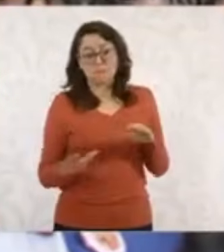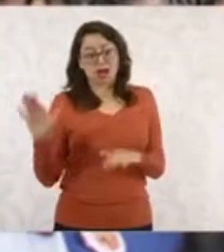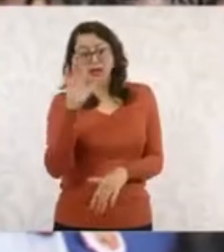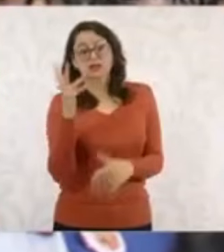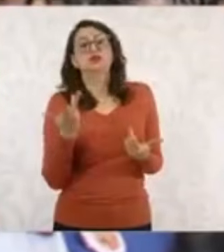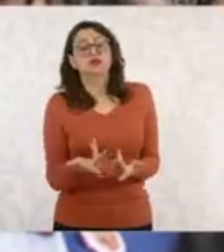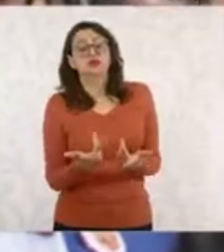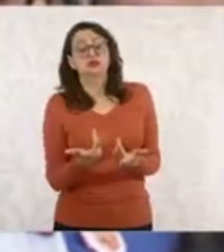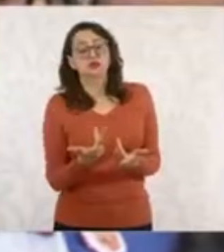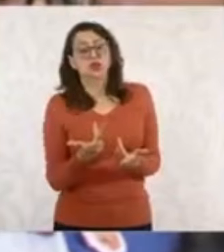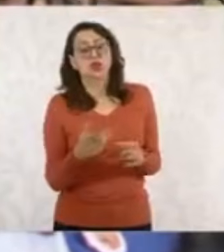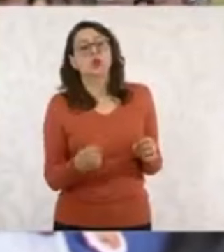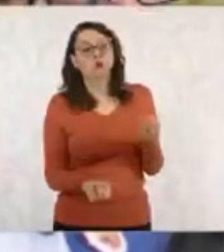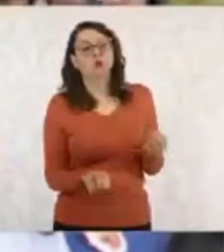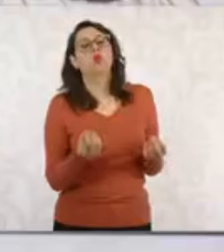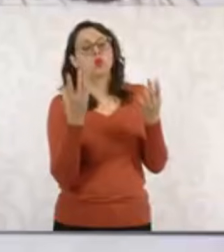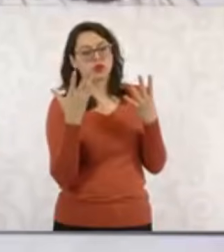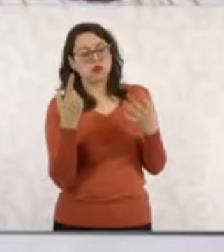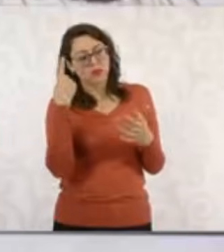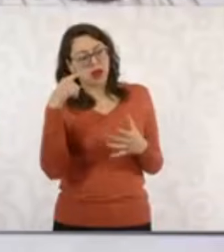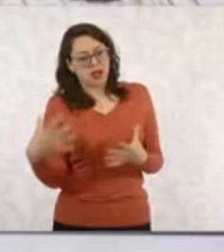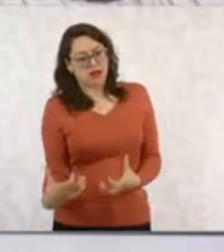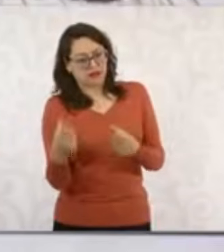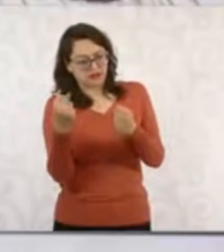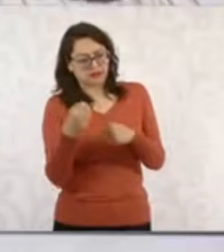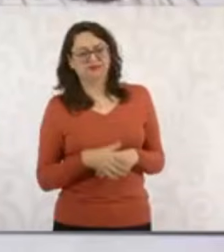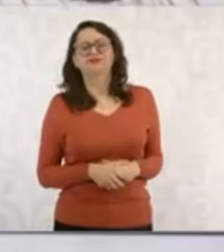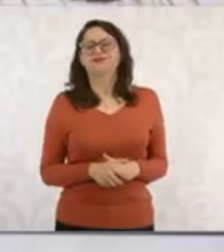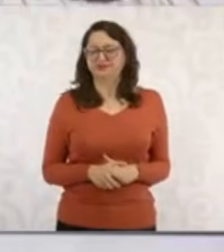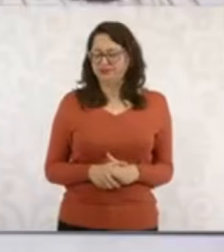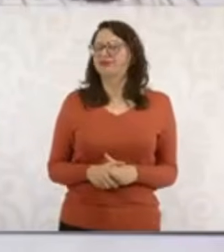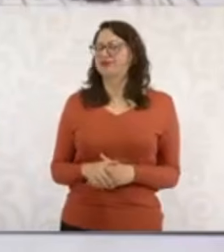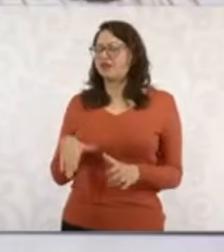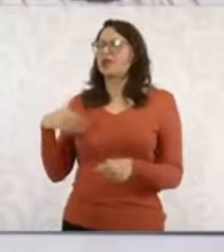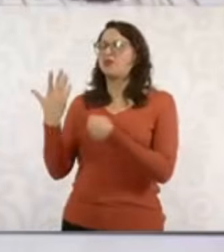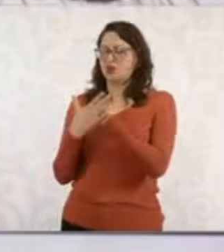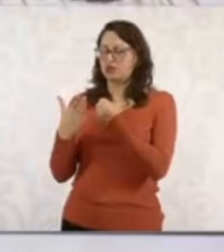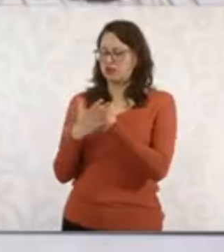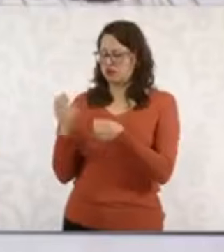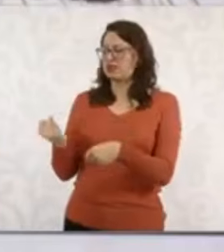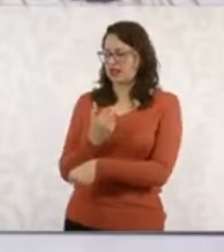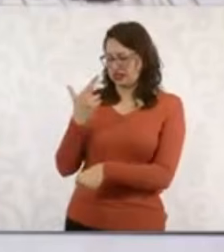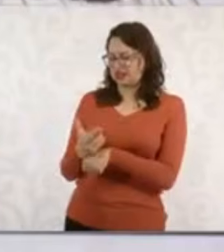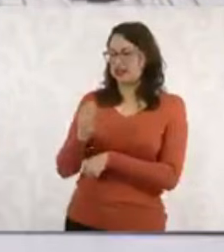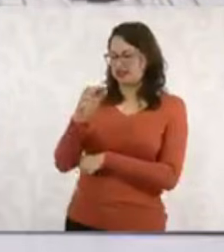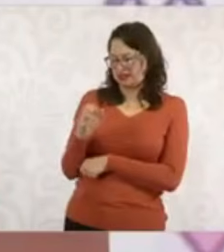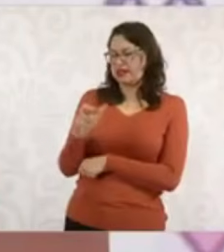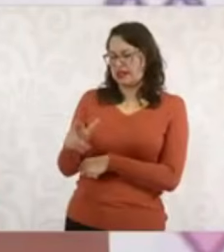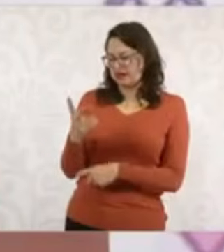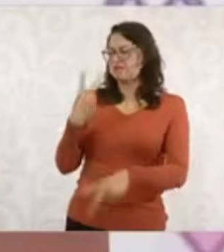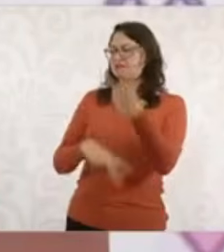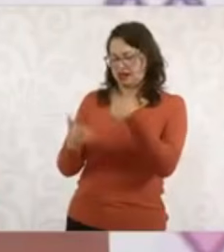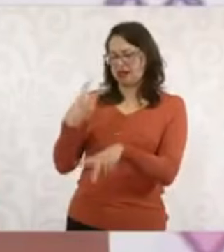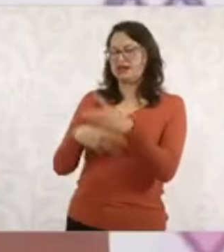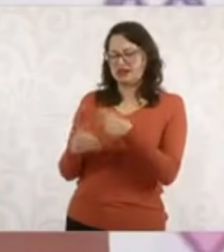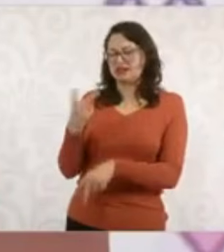y cuánto se ha querellado para poder recuperarlo. Va a venir Secretaría de Energía. Secretaría de Energía va a